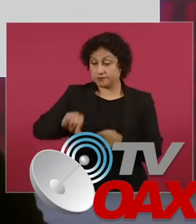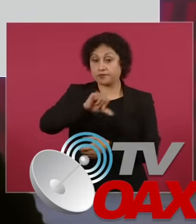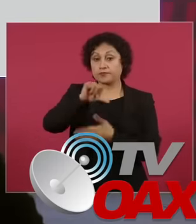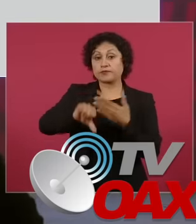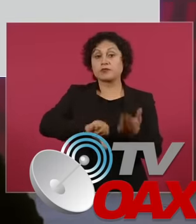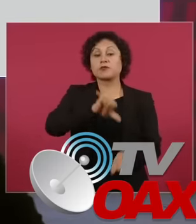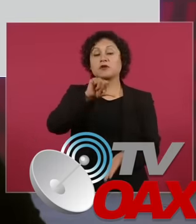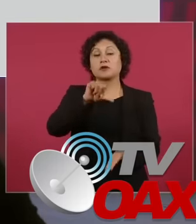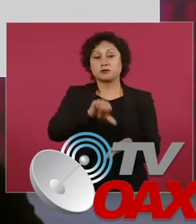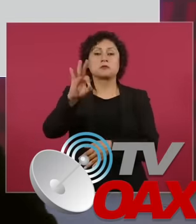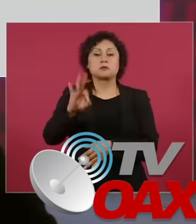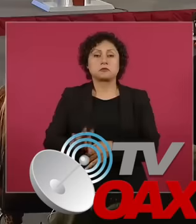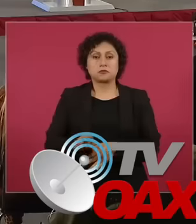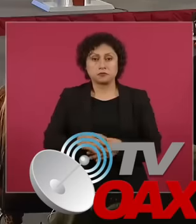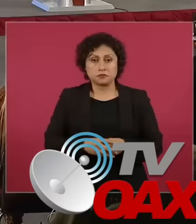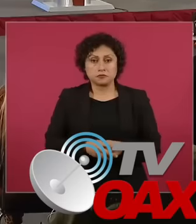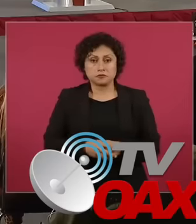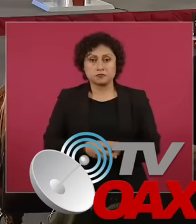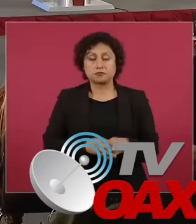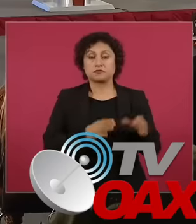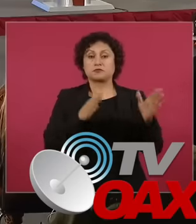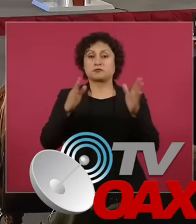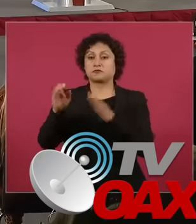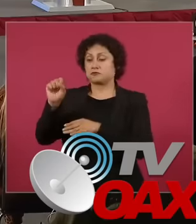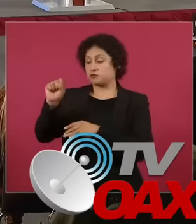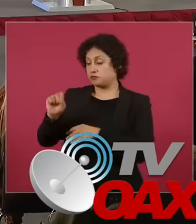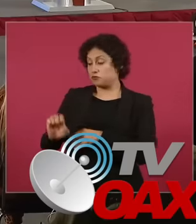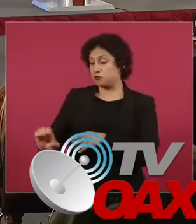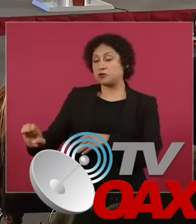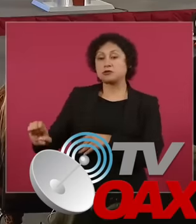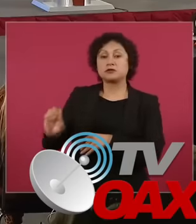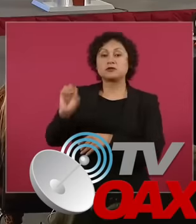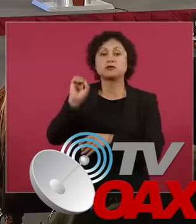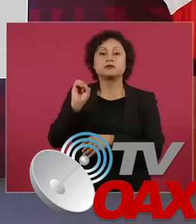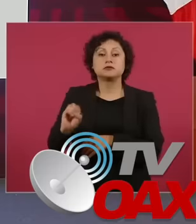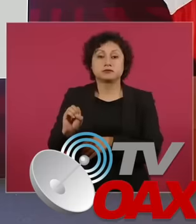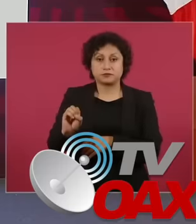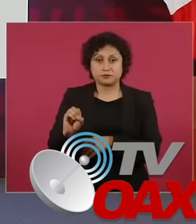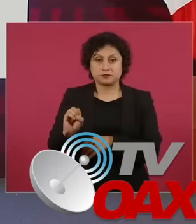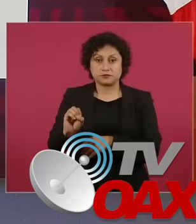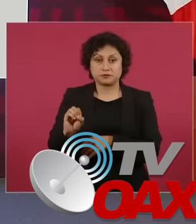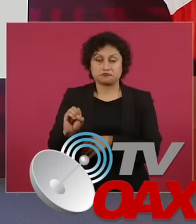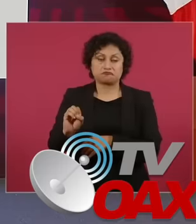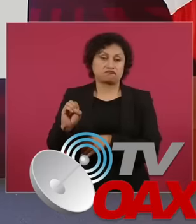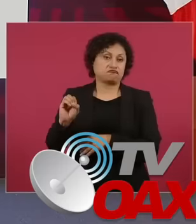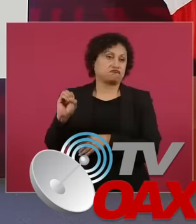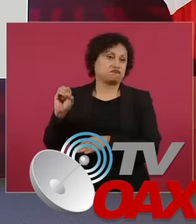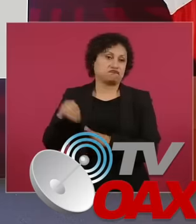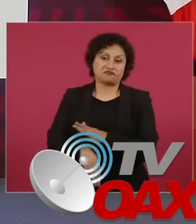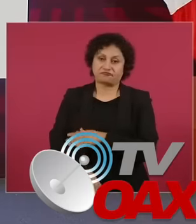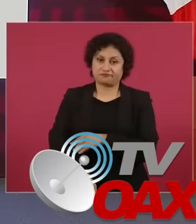como 4% y el sureste 0% y menos 0%.